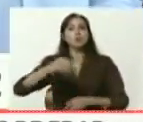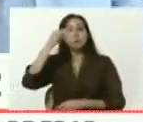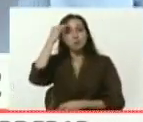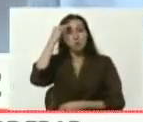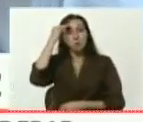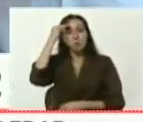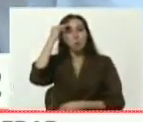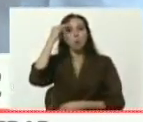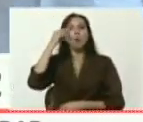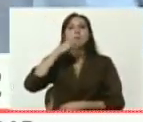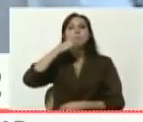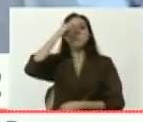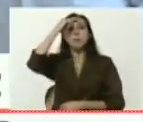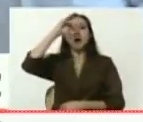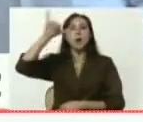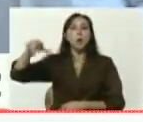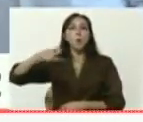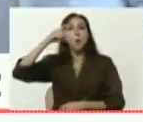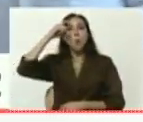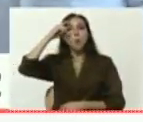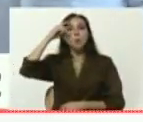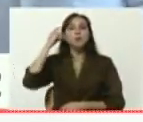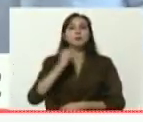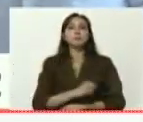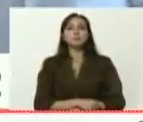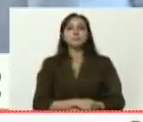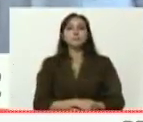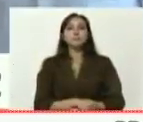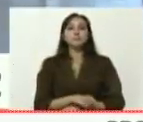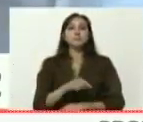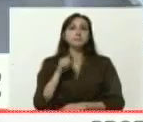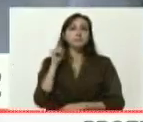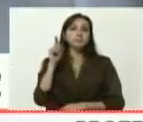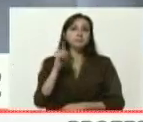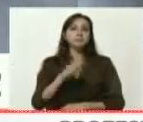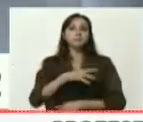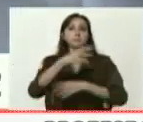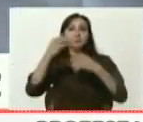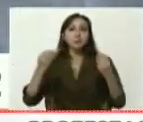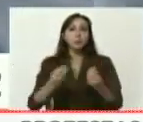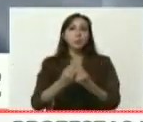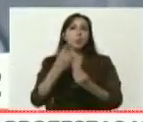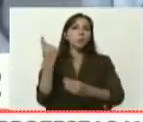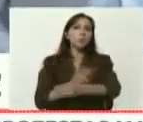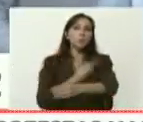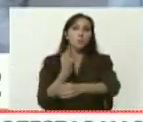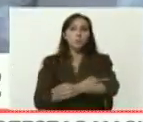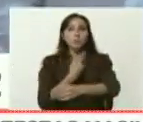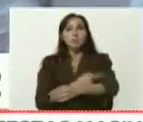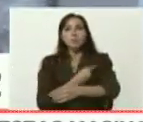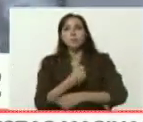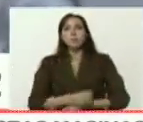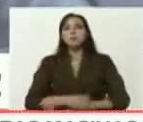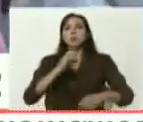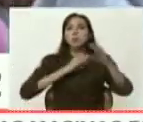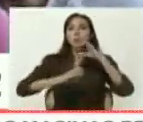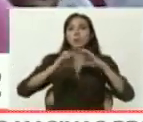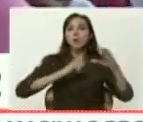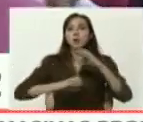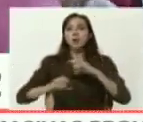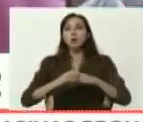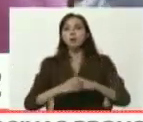padre. Destacaba que ella junto a su hermano, el vicepresidente sectorial de Comunicación, Cultura y